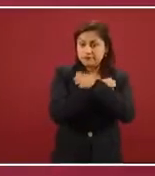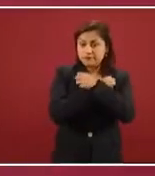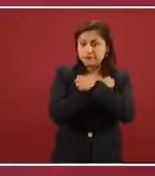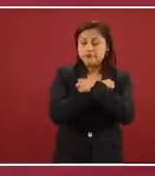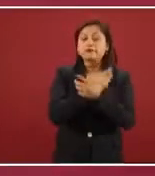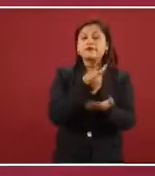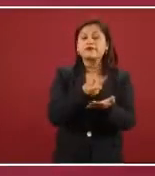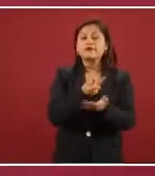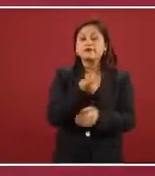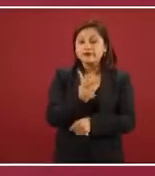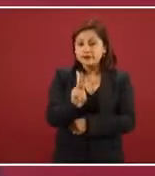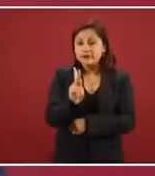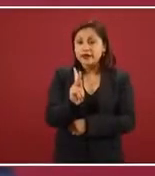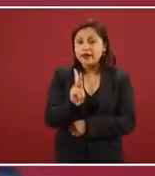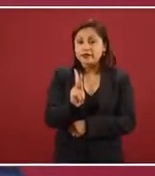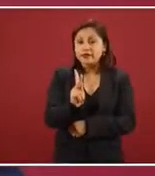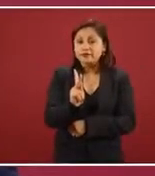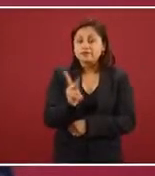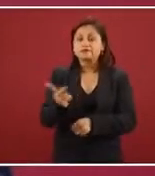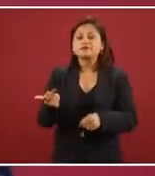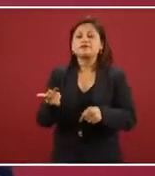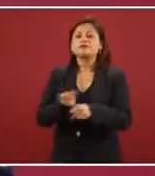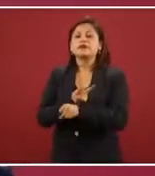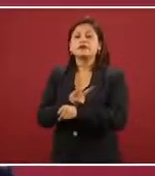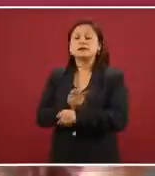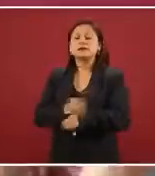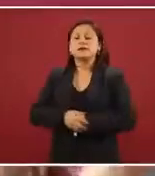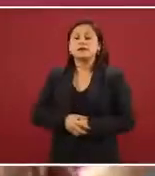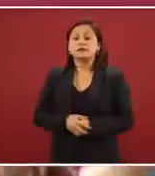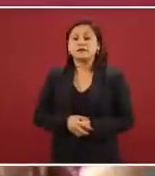sí llegamos